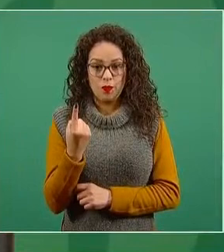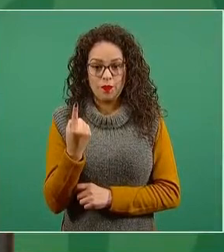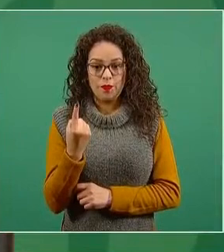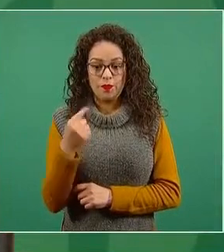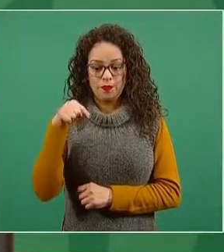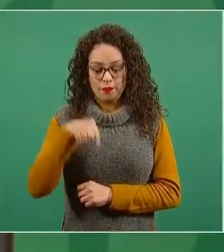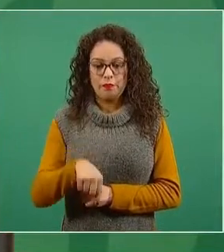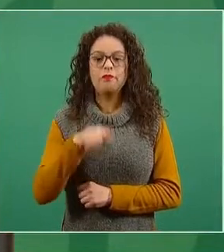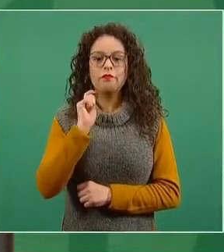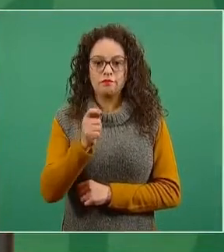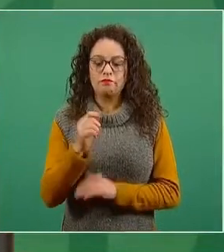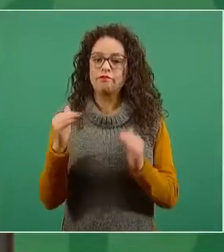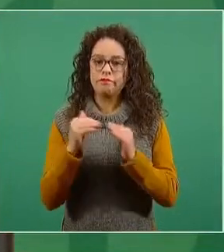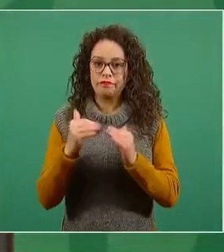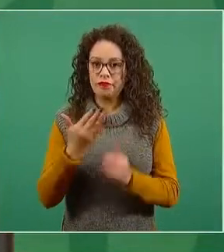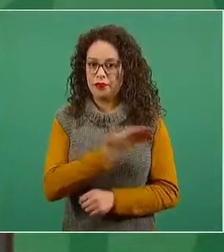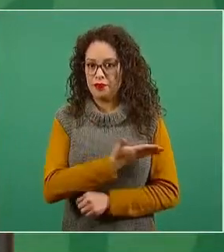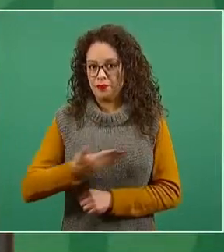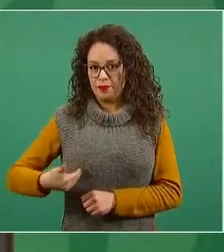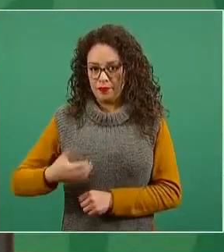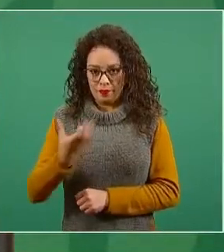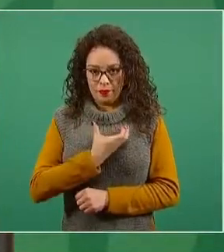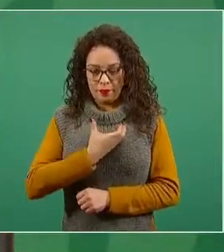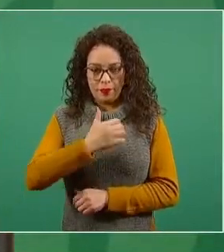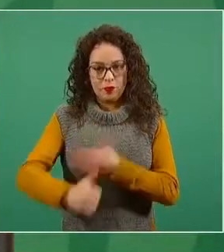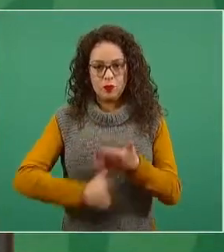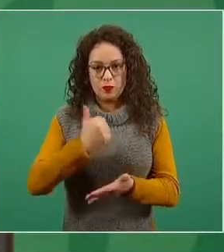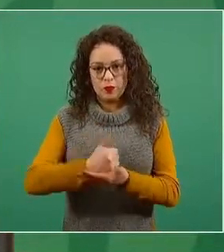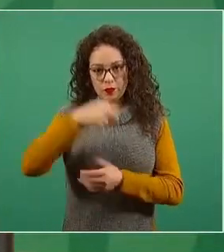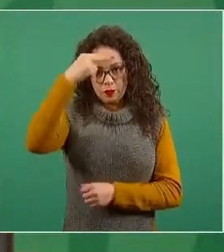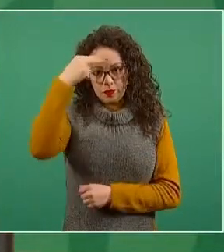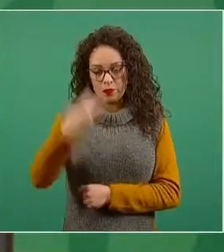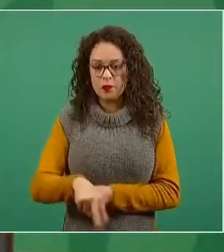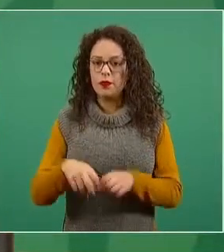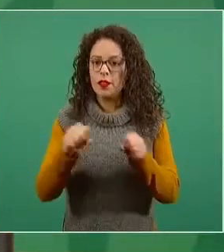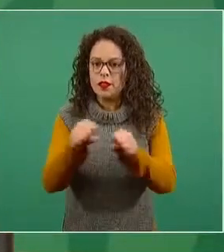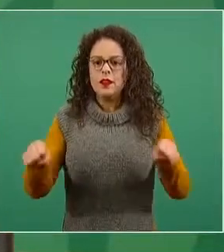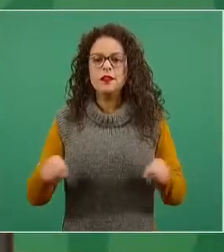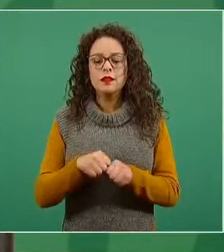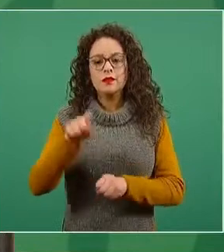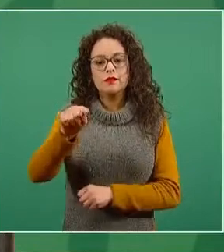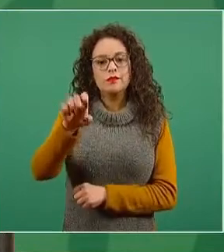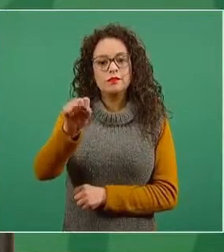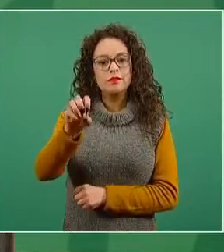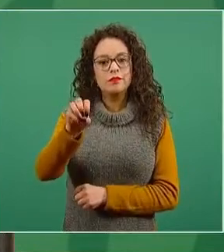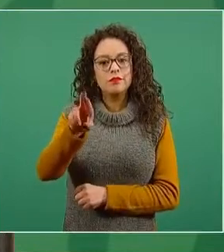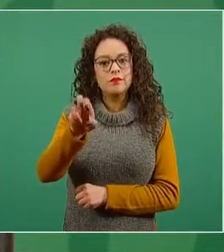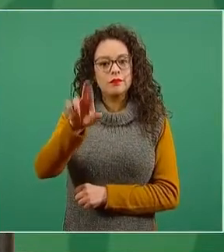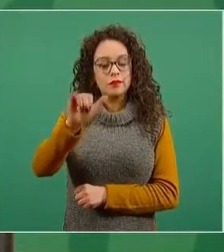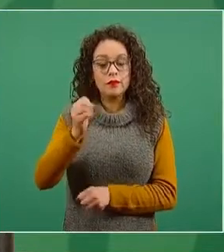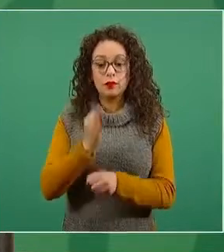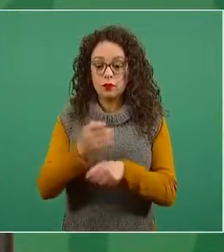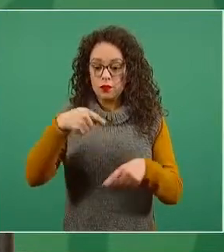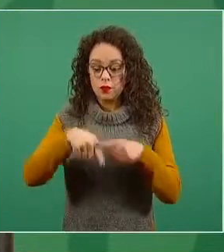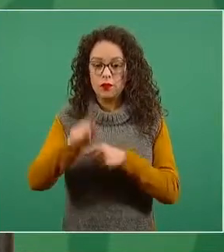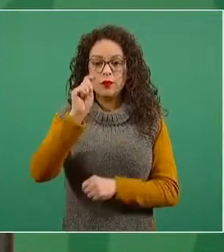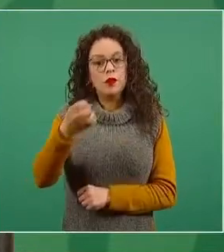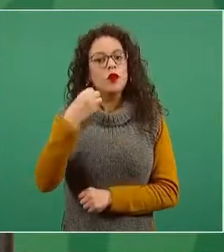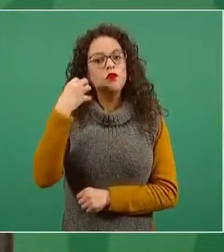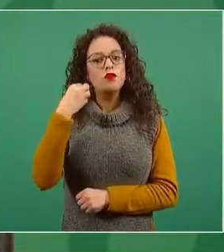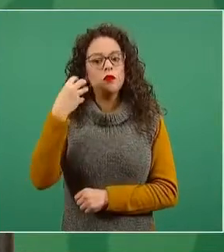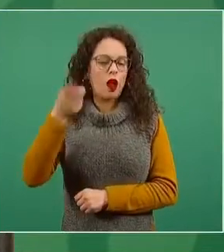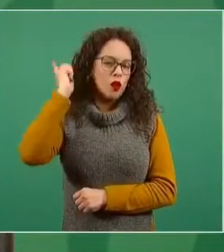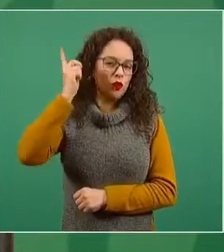el Palacio Nacional de México, en la Ciudad de México, aquí en el Salón Tesorería. Vamos a iniciar la conferencia de prensa diaria sobre